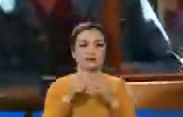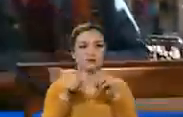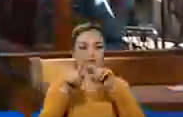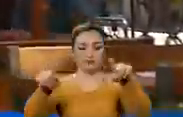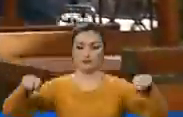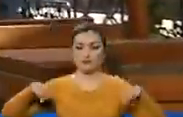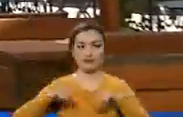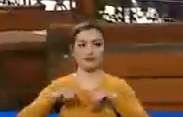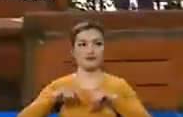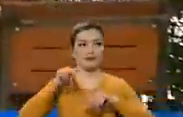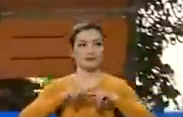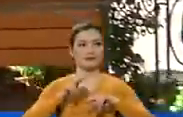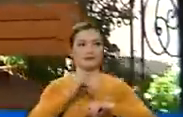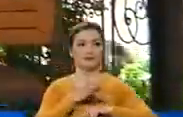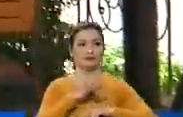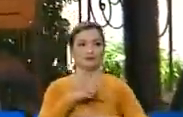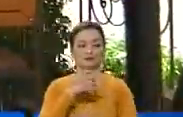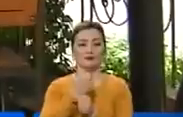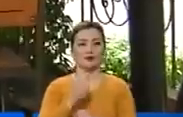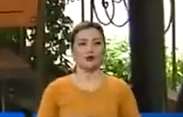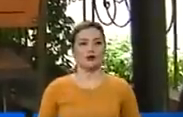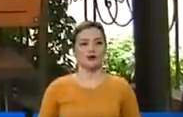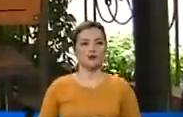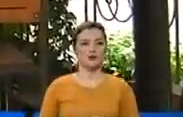los clientes se sienten más seguros.